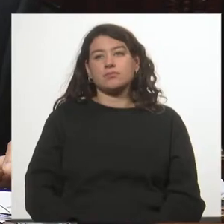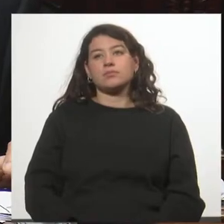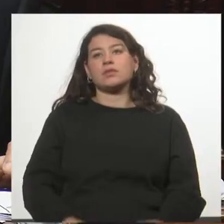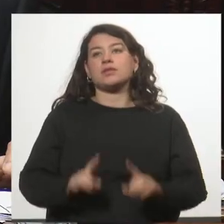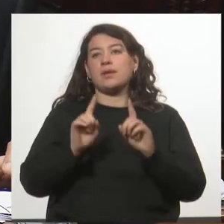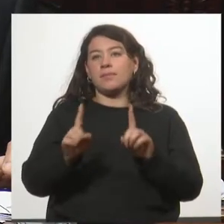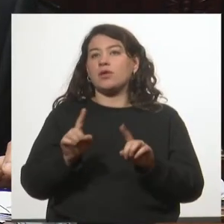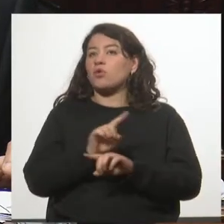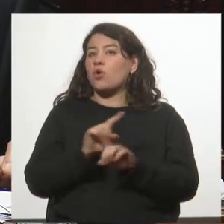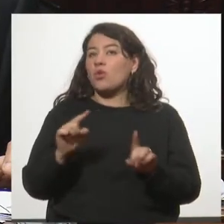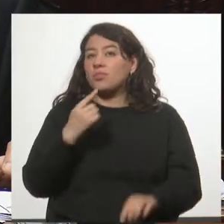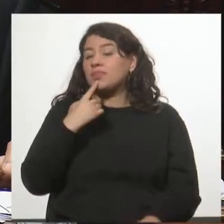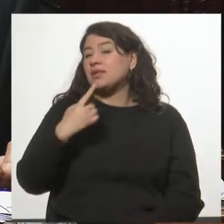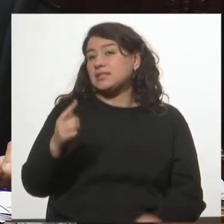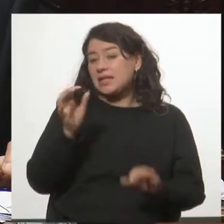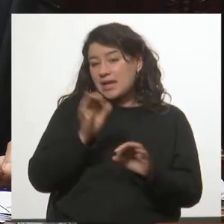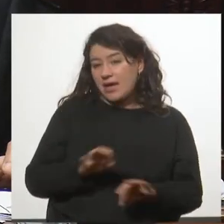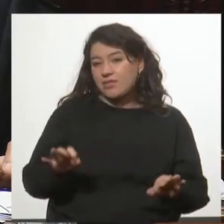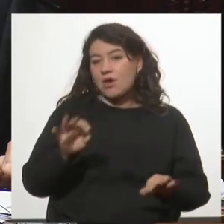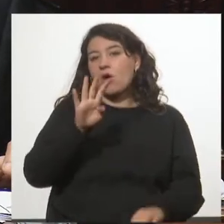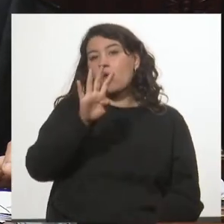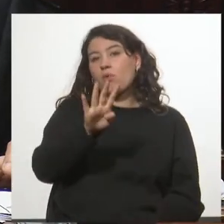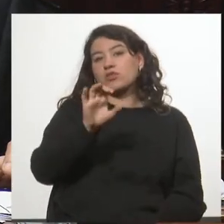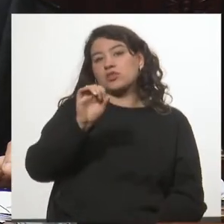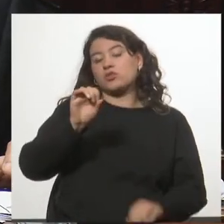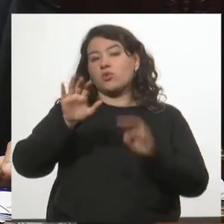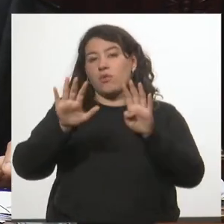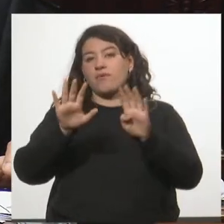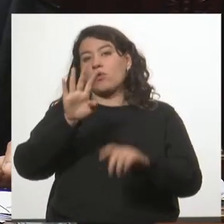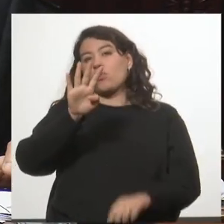y la no mención al 409